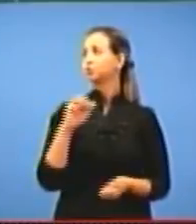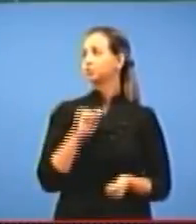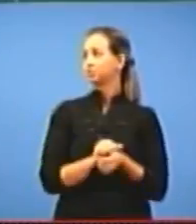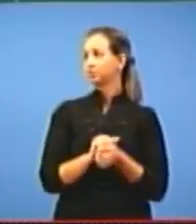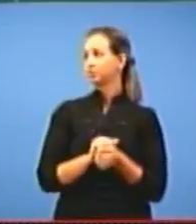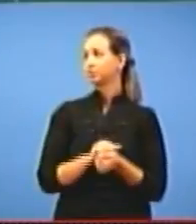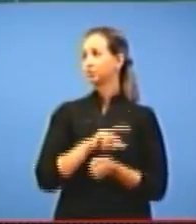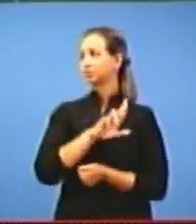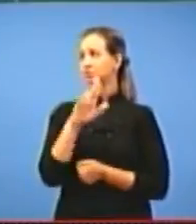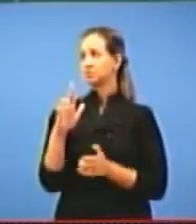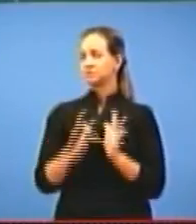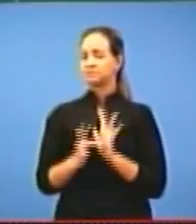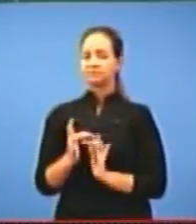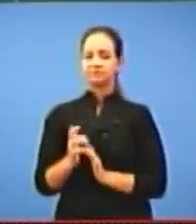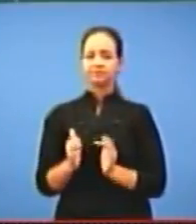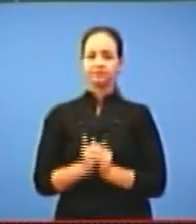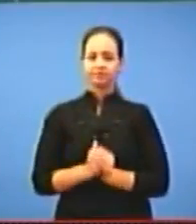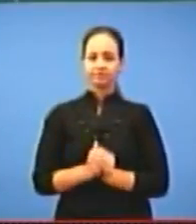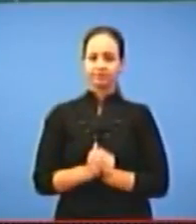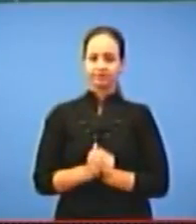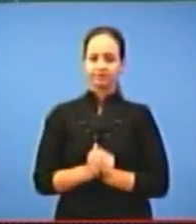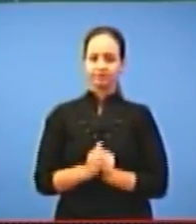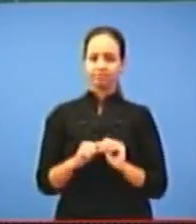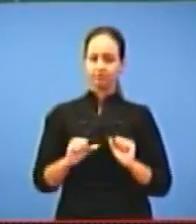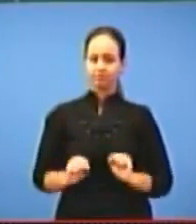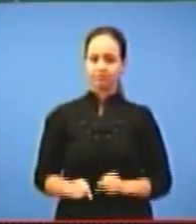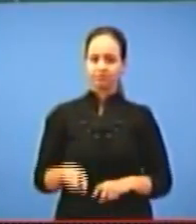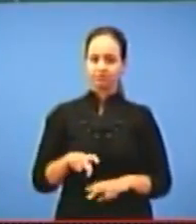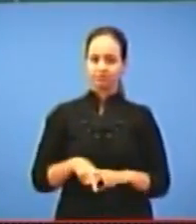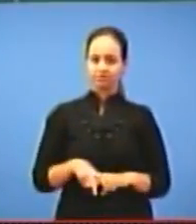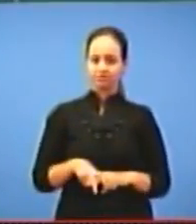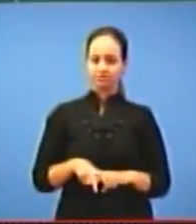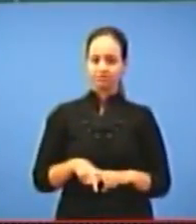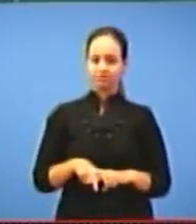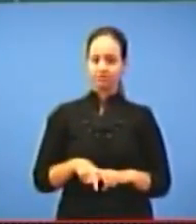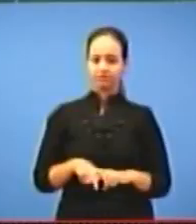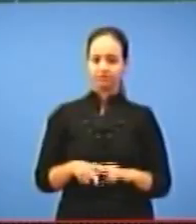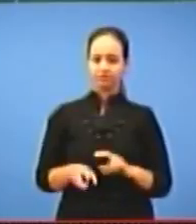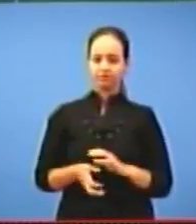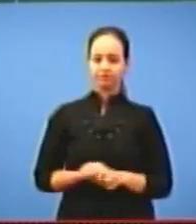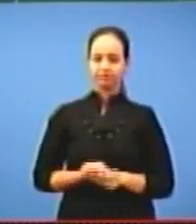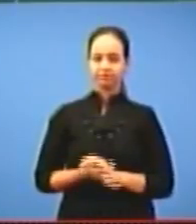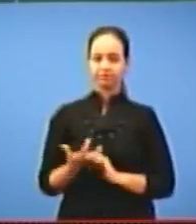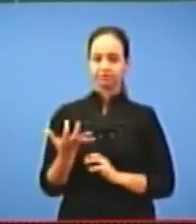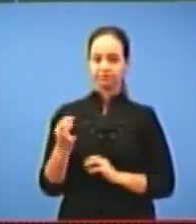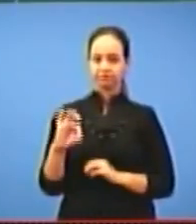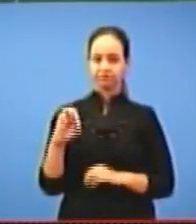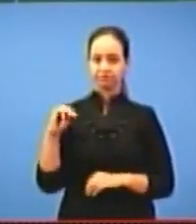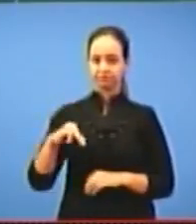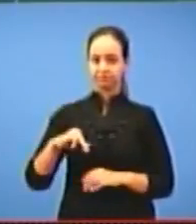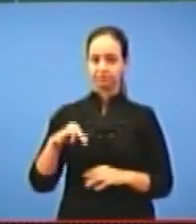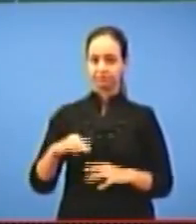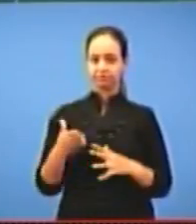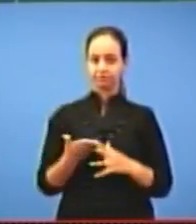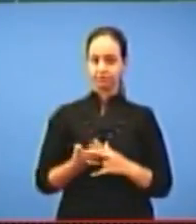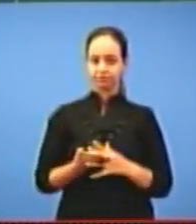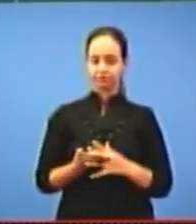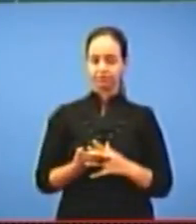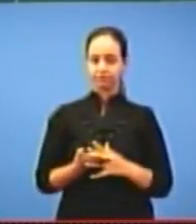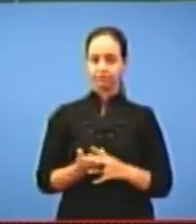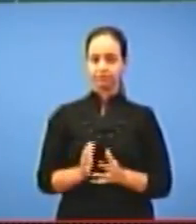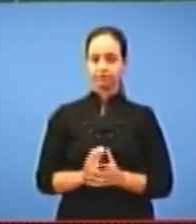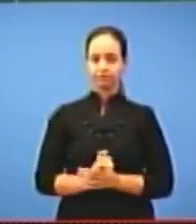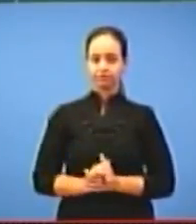Es el clamor que hacemos en nombre de Jesús. Amén. Mis hermanos, ¿pueden tomar asiento? 10 minutos de intervalo.